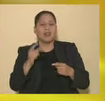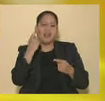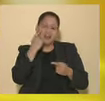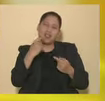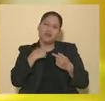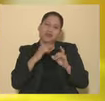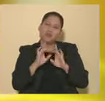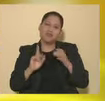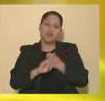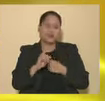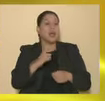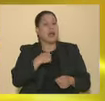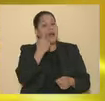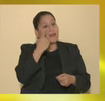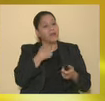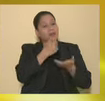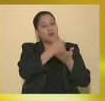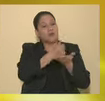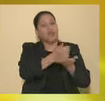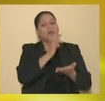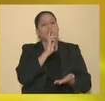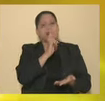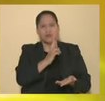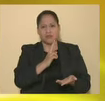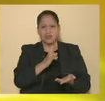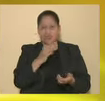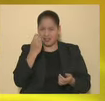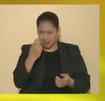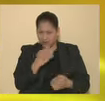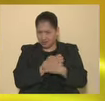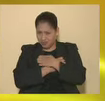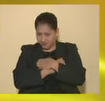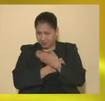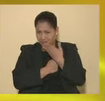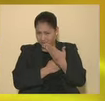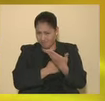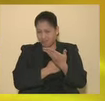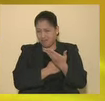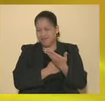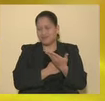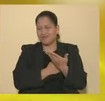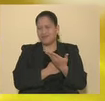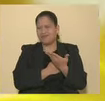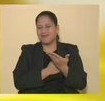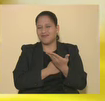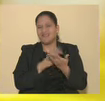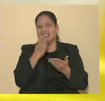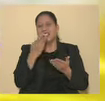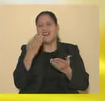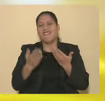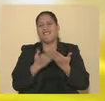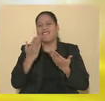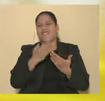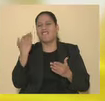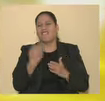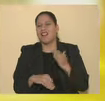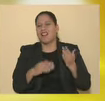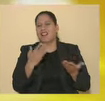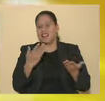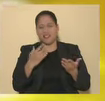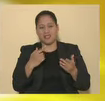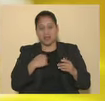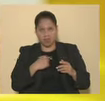esto. Bueno, pues hazle así y hazle así. Y a eso le están llamando educación. Nada más que esto es muy pobre, muy pobre. La